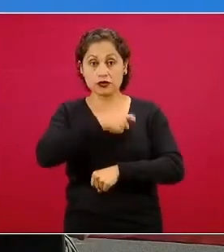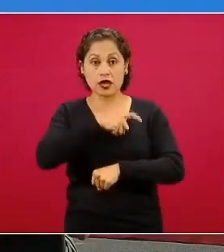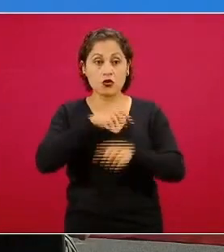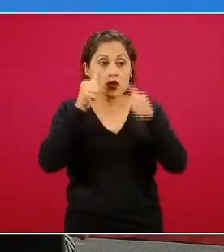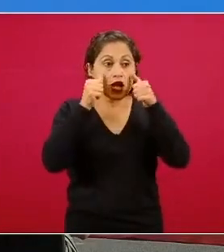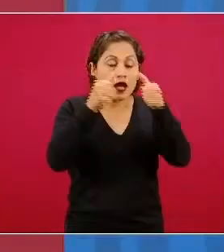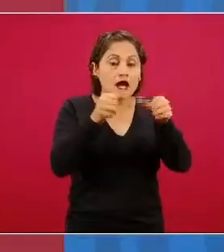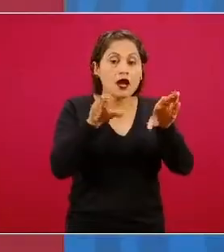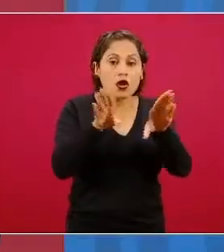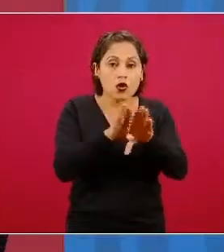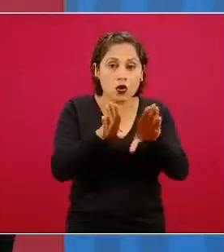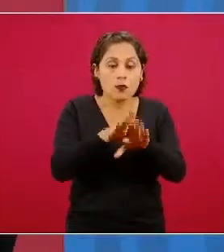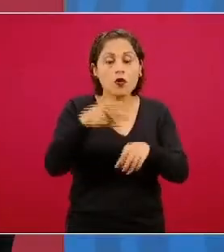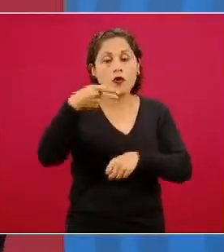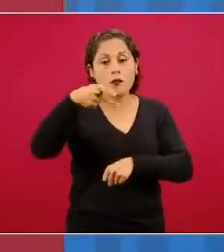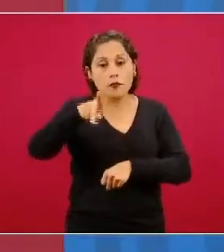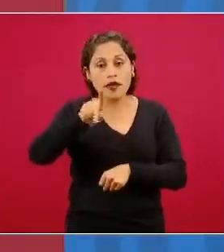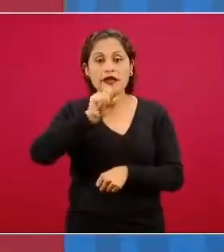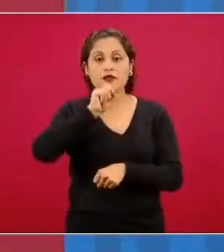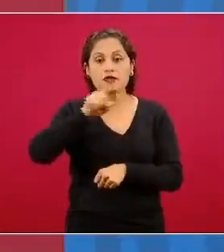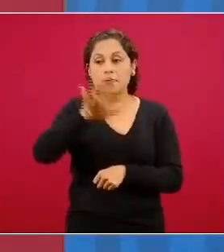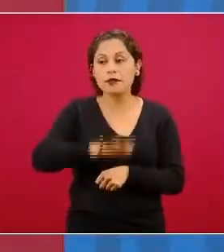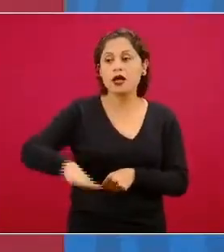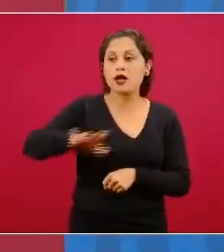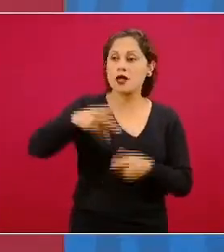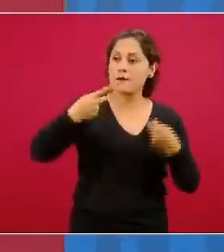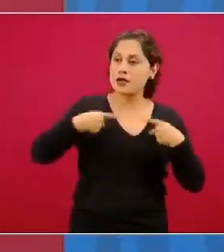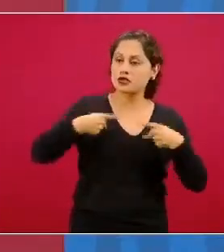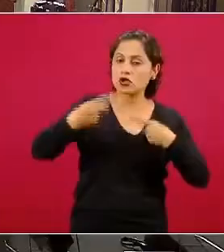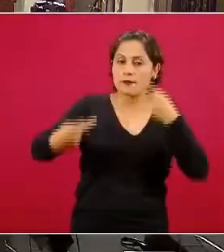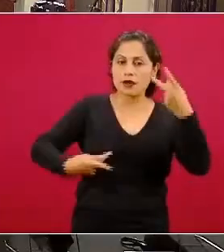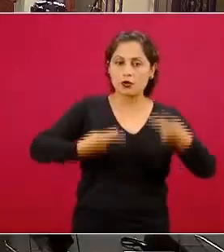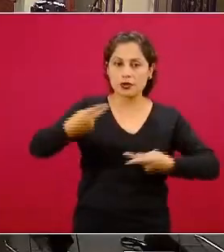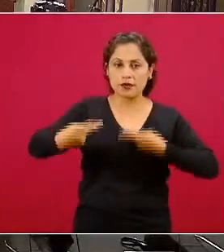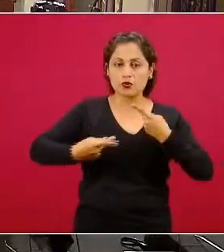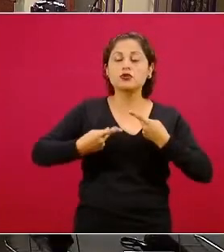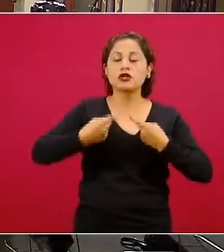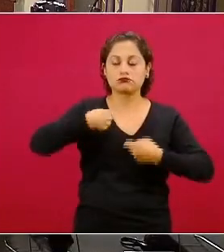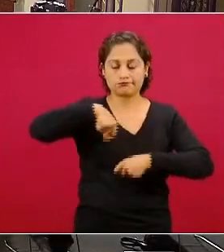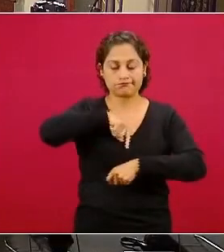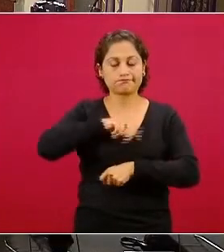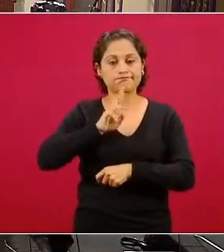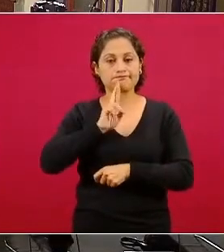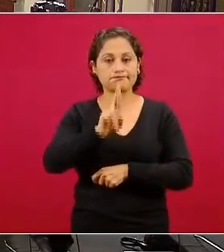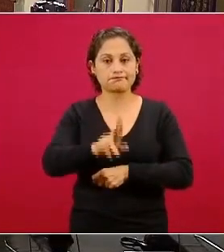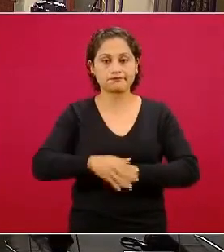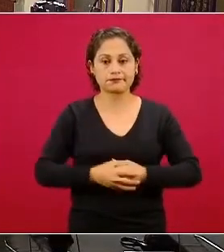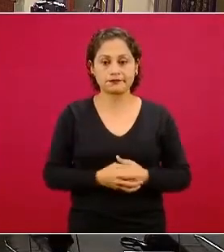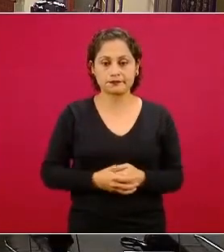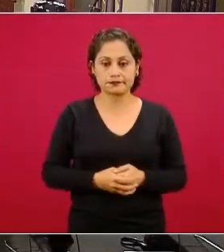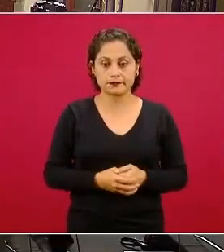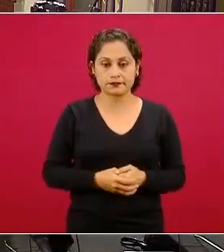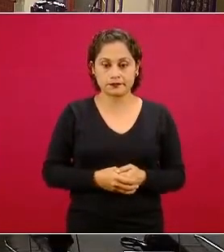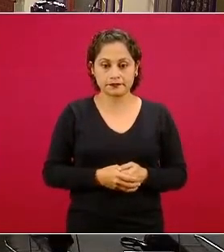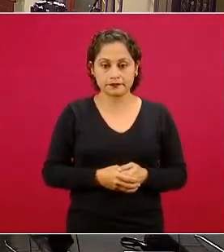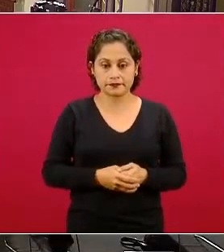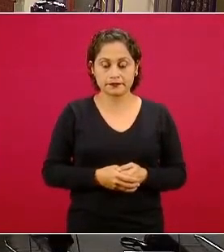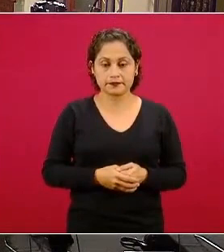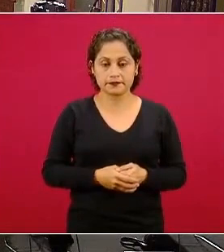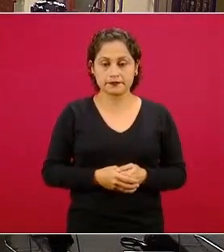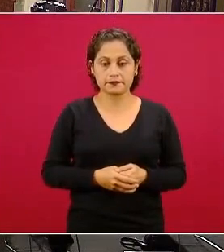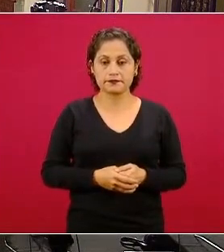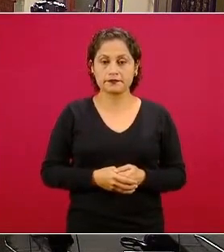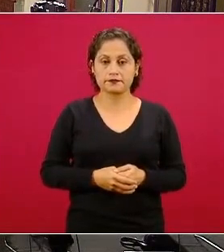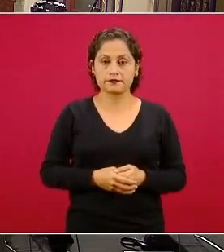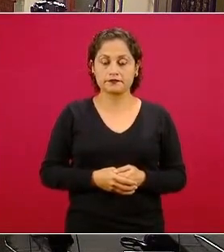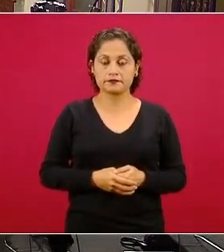de las preguntas que nos hacen ustedes frecuentemente en esta situación. ¿Sí me dan la siguiente, por favor? Bien, una